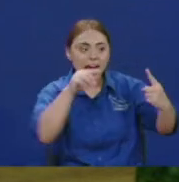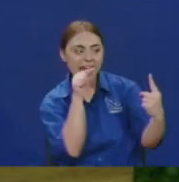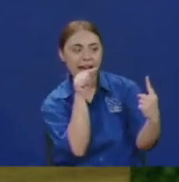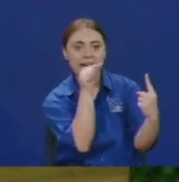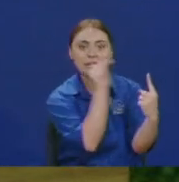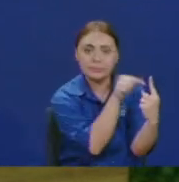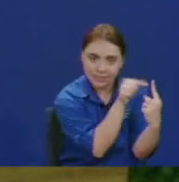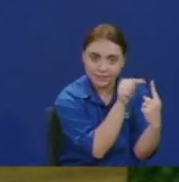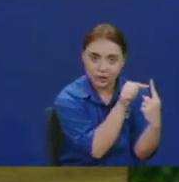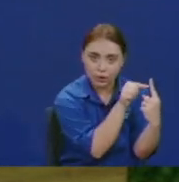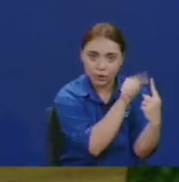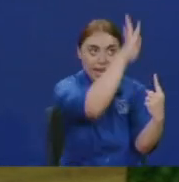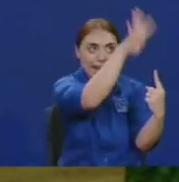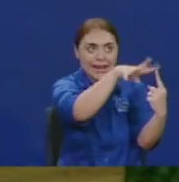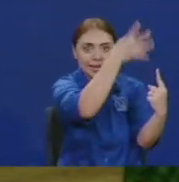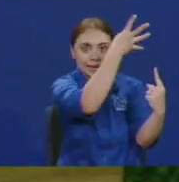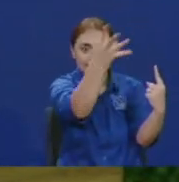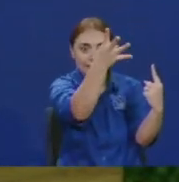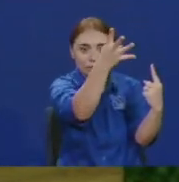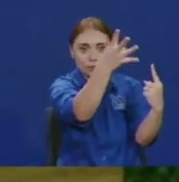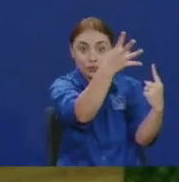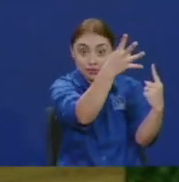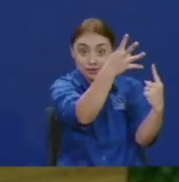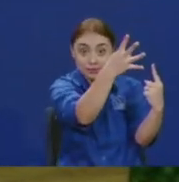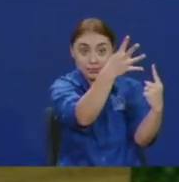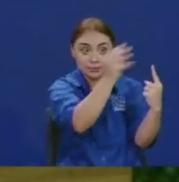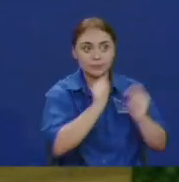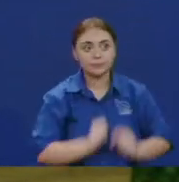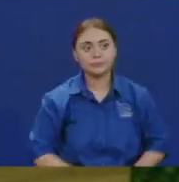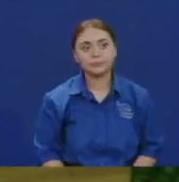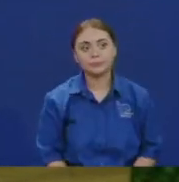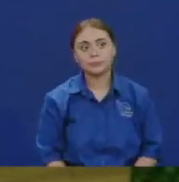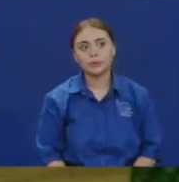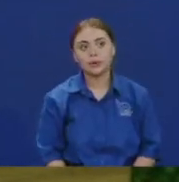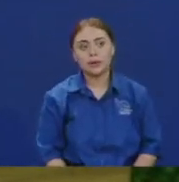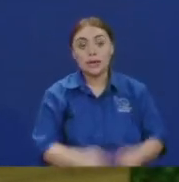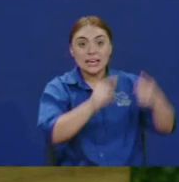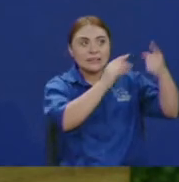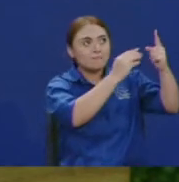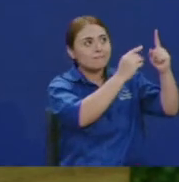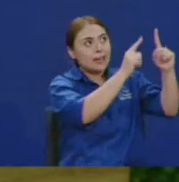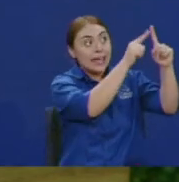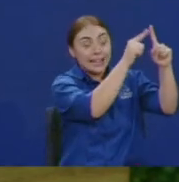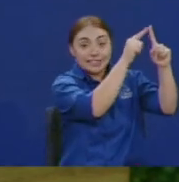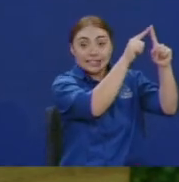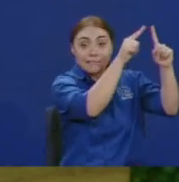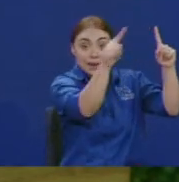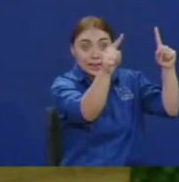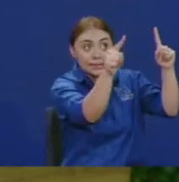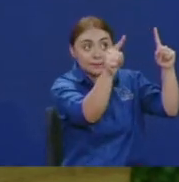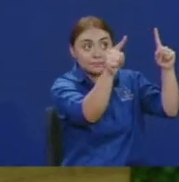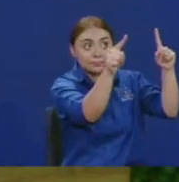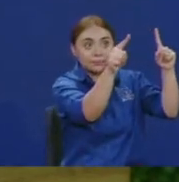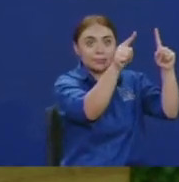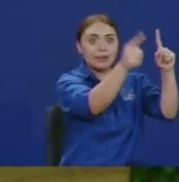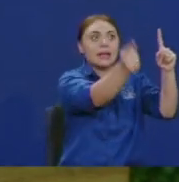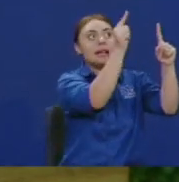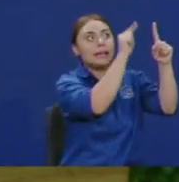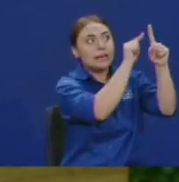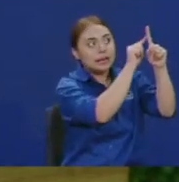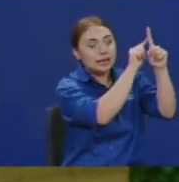y de los panes sin levadura, las tres juntas, en una semana, seguiditas, ¿la? Luego el verano venía a ser la